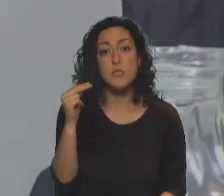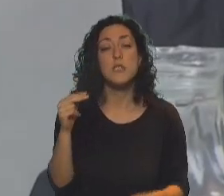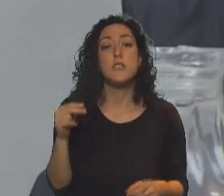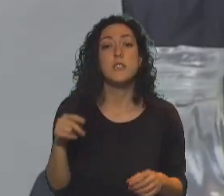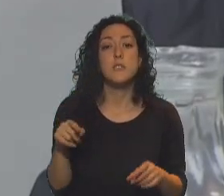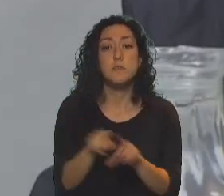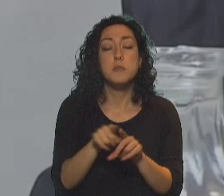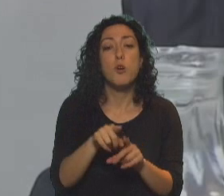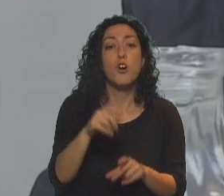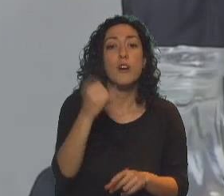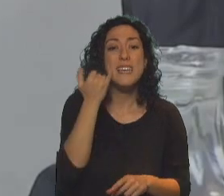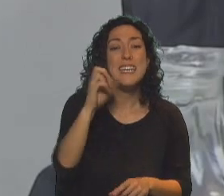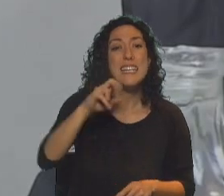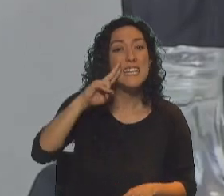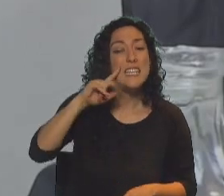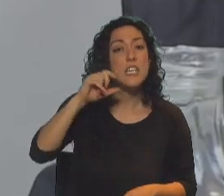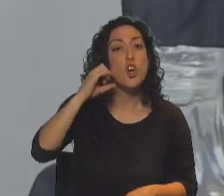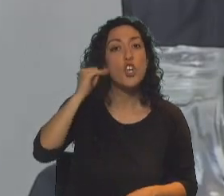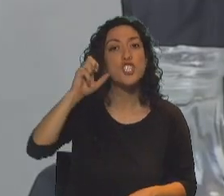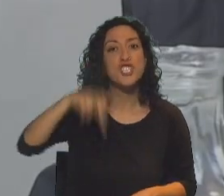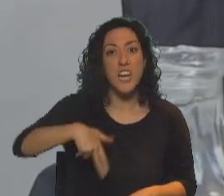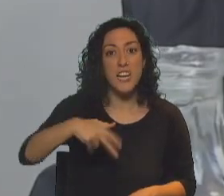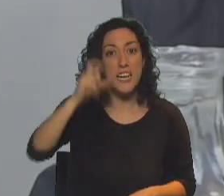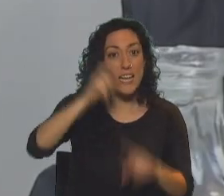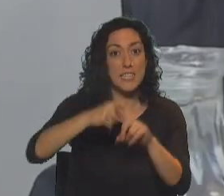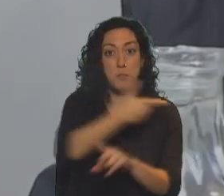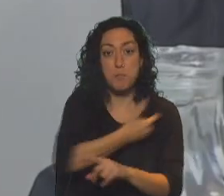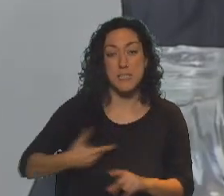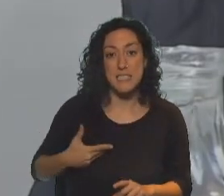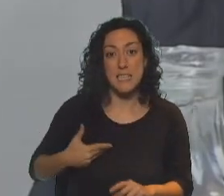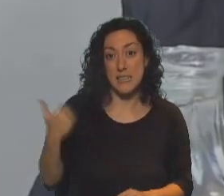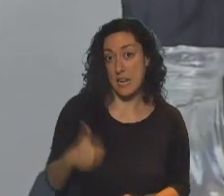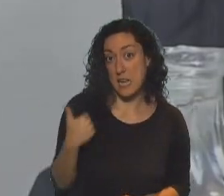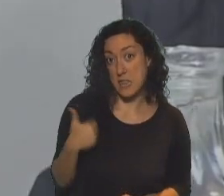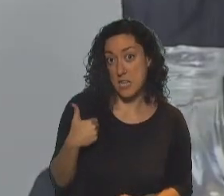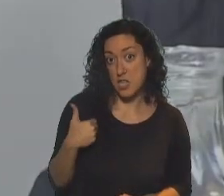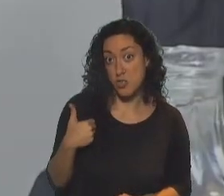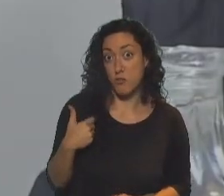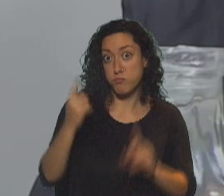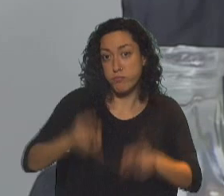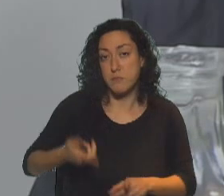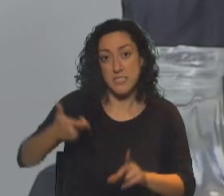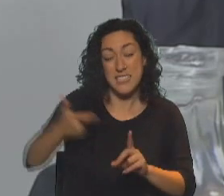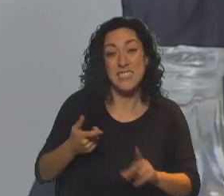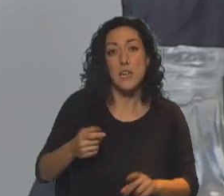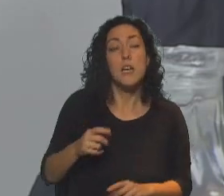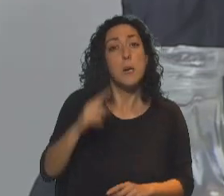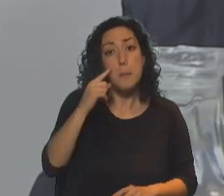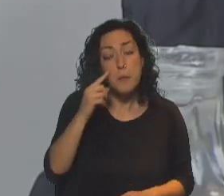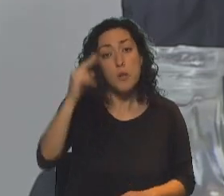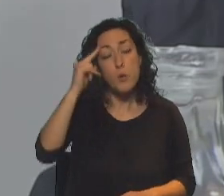vida de Hipólito Yrigoyen. Hipólito Yrigoyen era presidente de la República Argentina. Había ganado en el año 28, el año